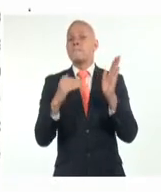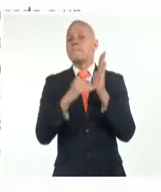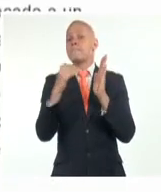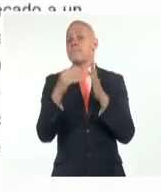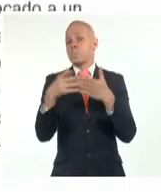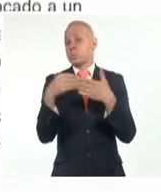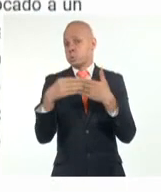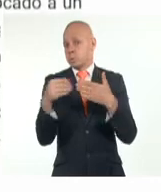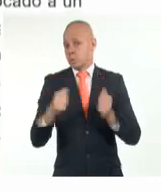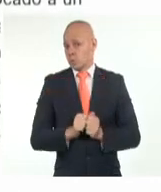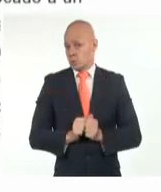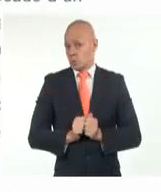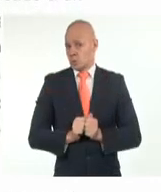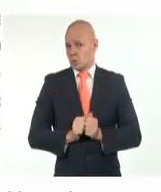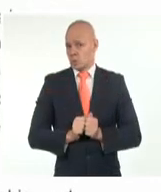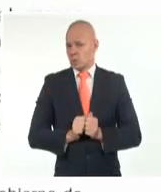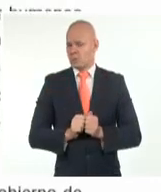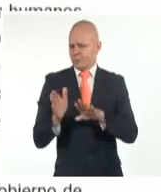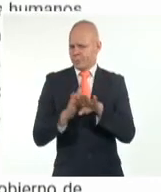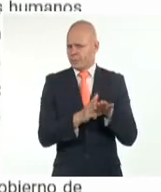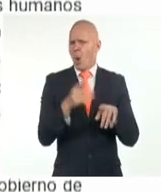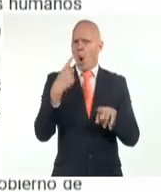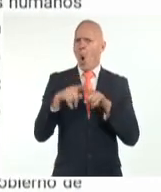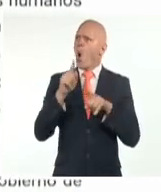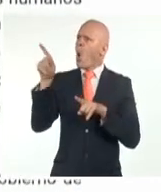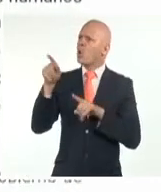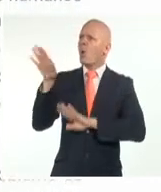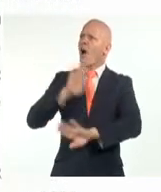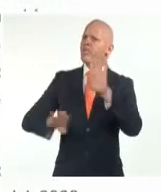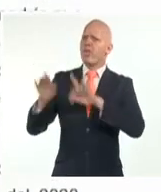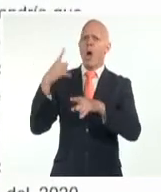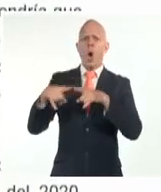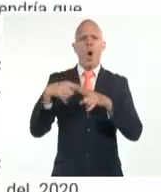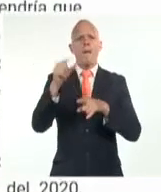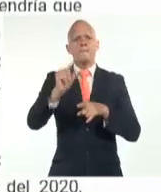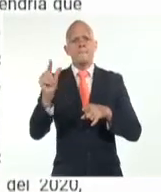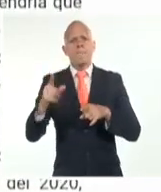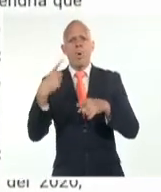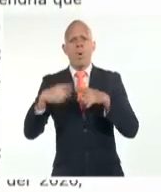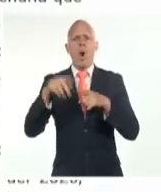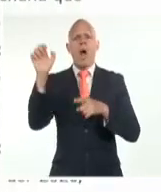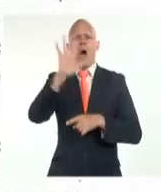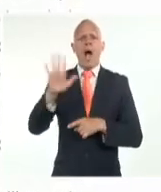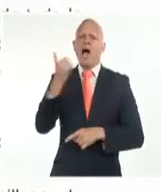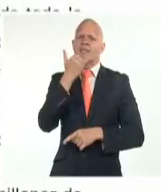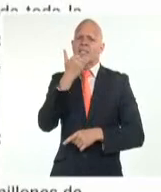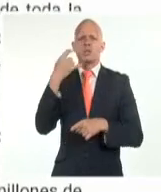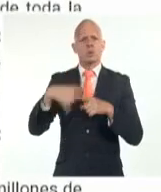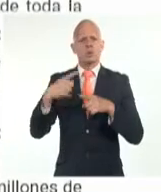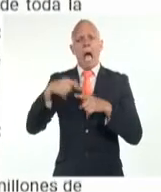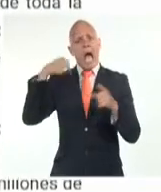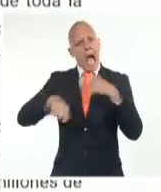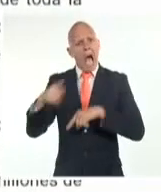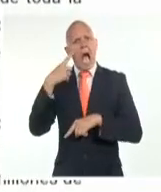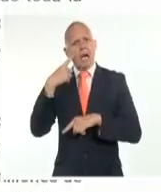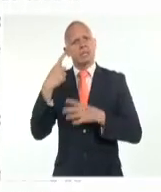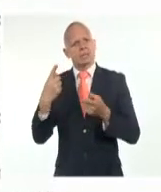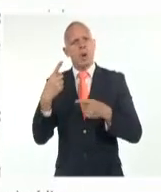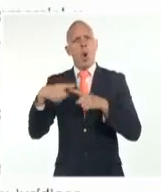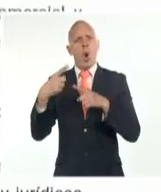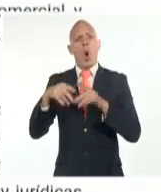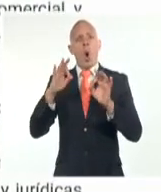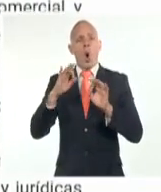144.413.4 millones de dólares. ¿Es que están asimismo dispuestos a defender a las personas naturales y jurídicas europeas afectadas por la creciente